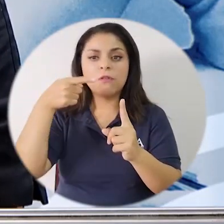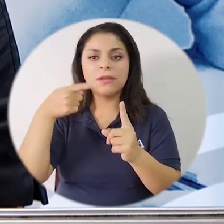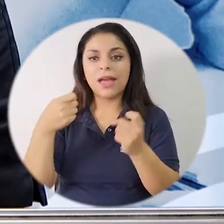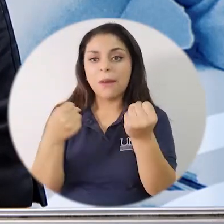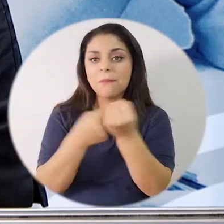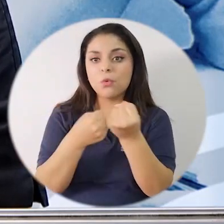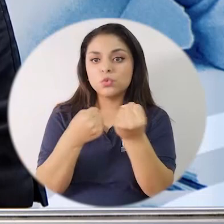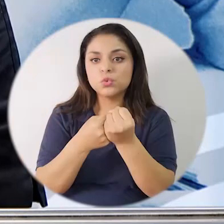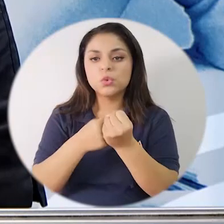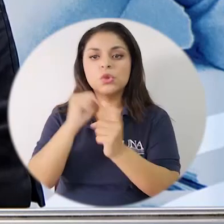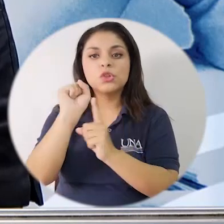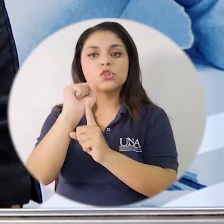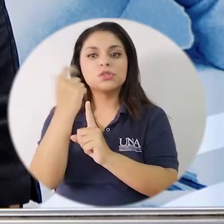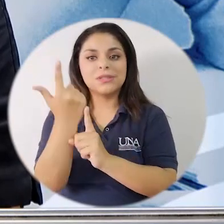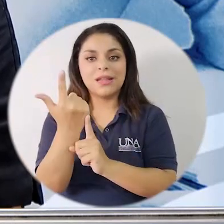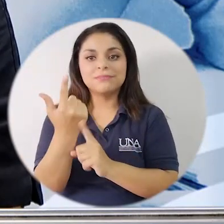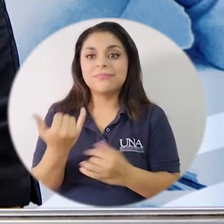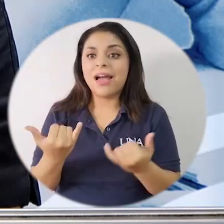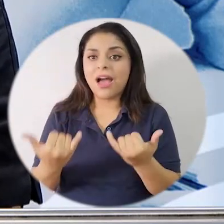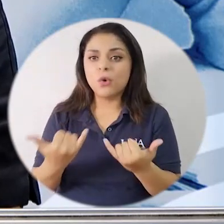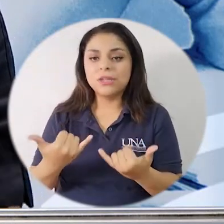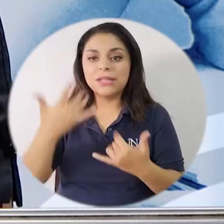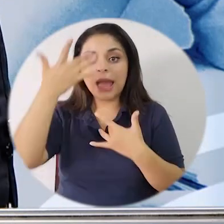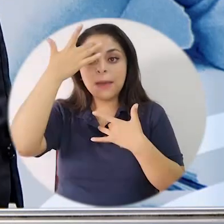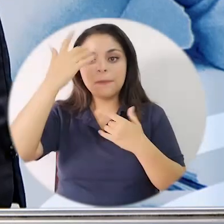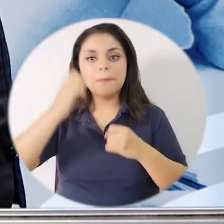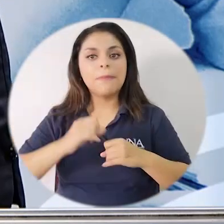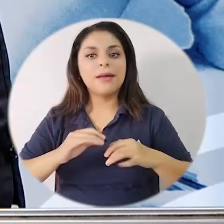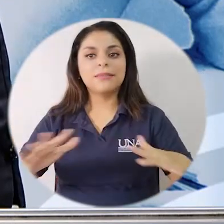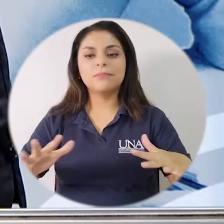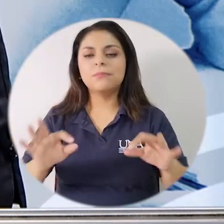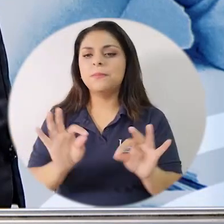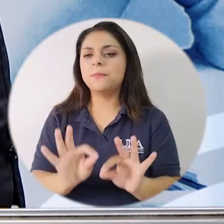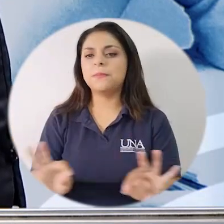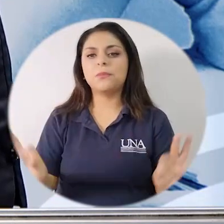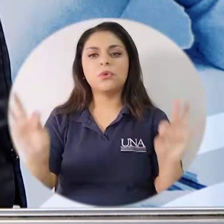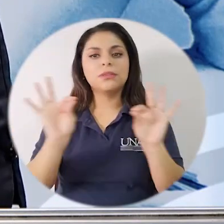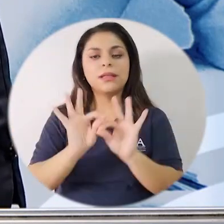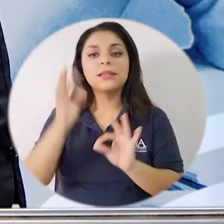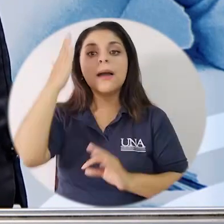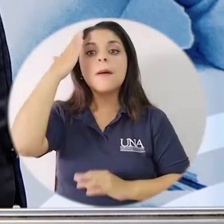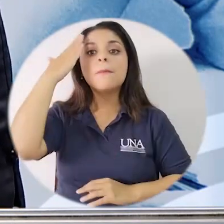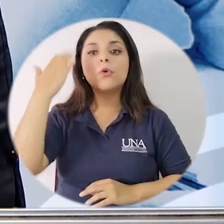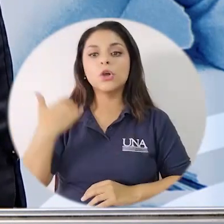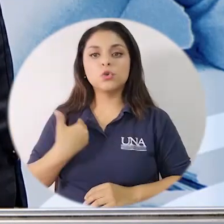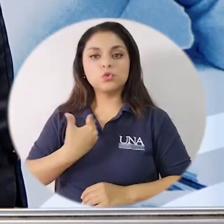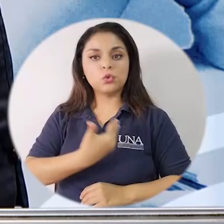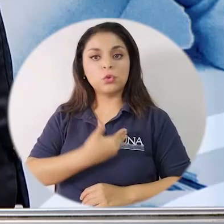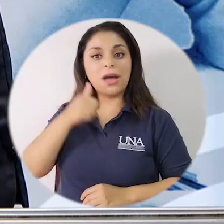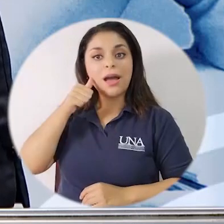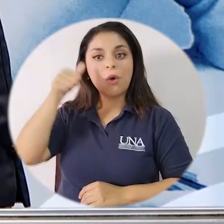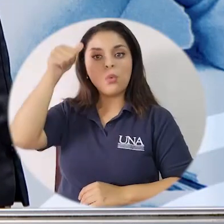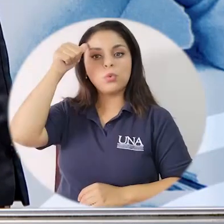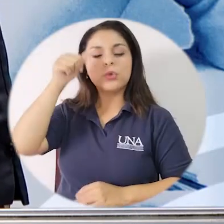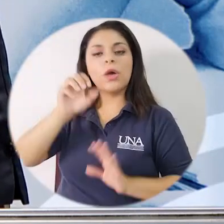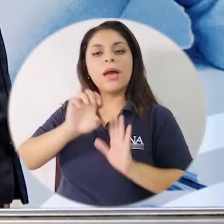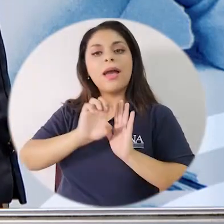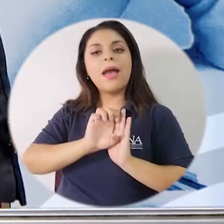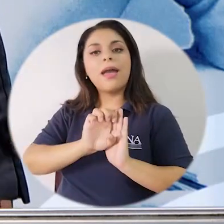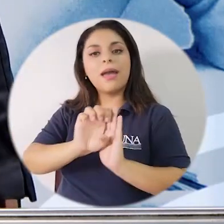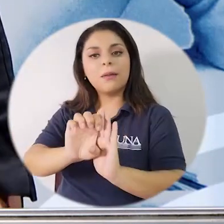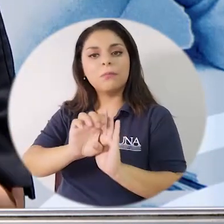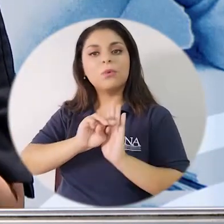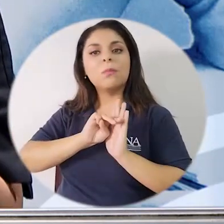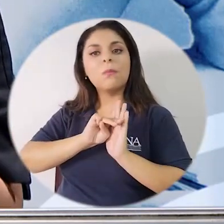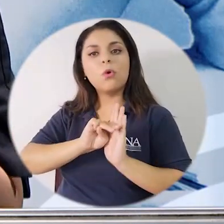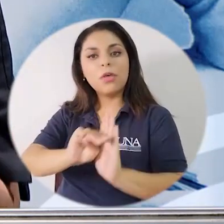súper indispensable, debido a que el modelaje, ser modelo para los niños, si los niños ven que como adultos nos estamos moviendo,